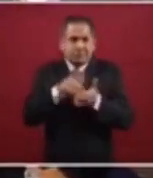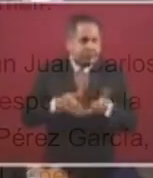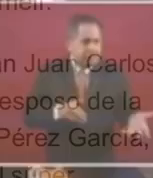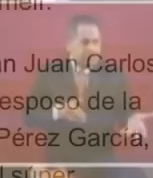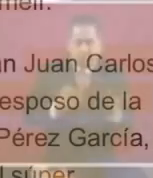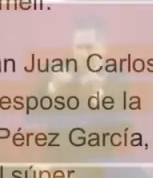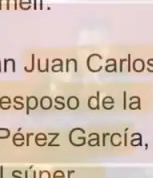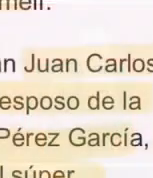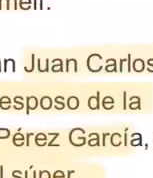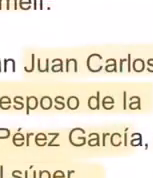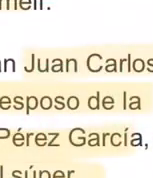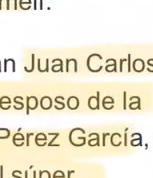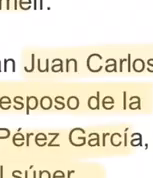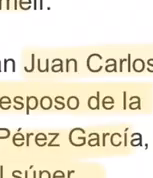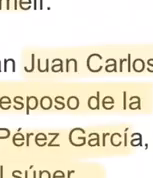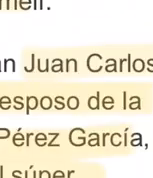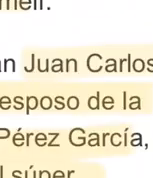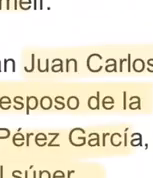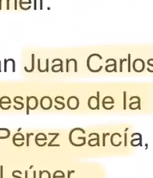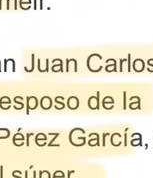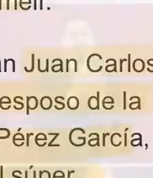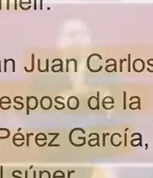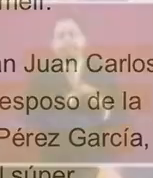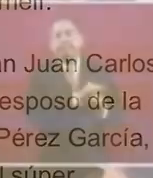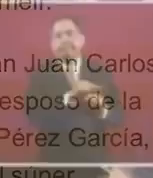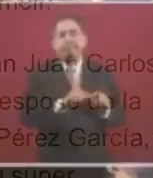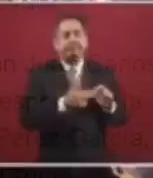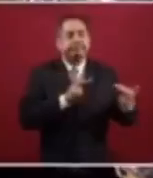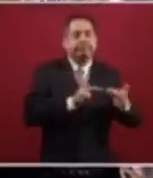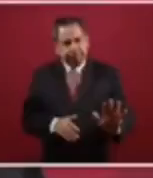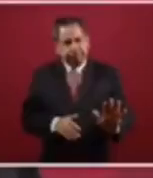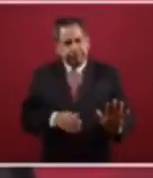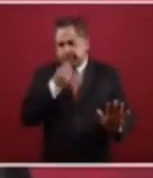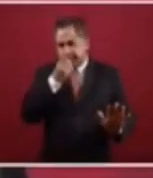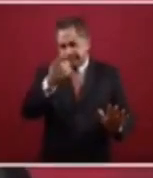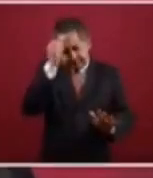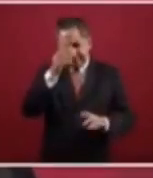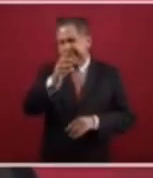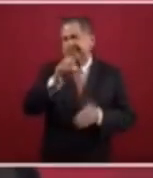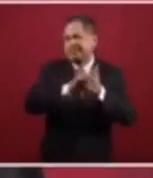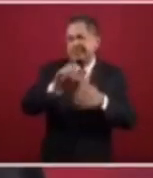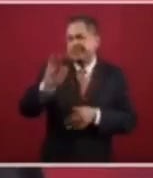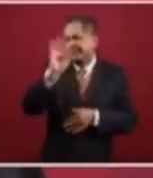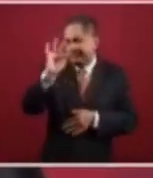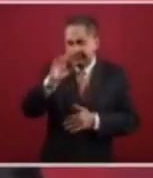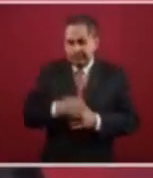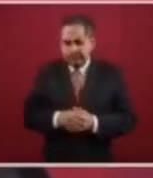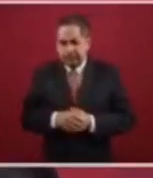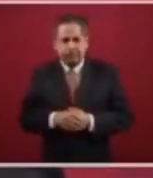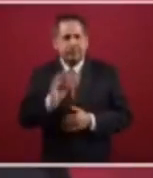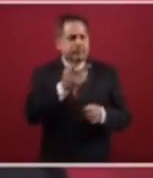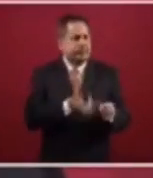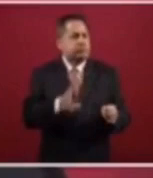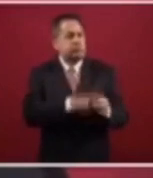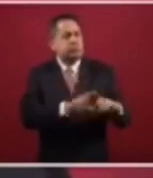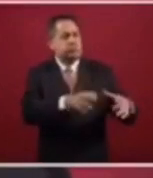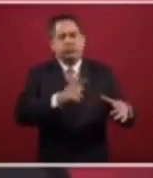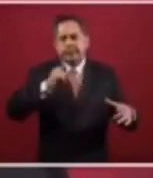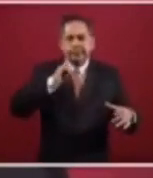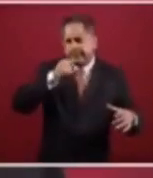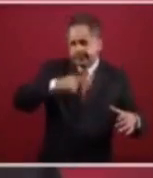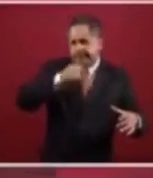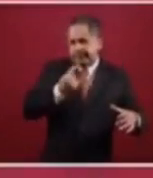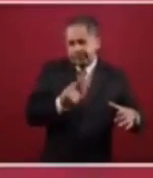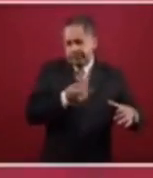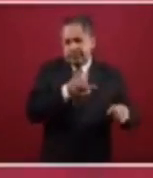molestos, están inconformes. Y es una red, como todo, de intereses. Vamos a suponer de que esté en un hospital una niña o un